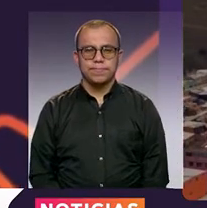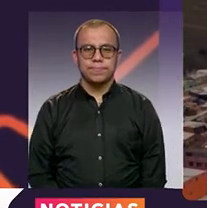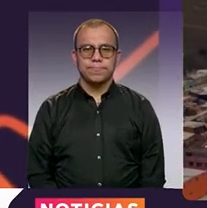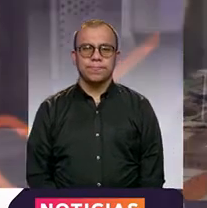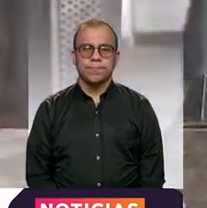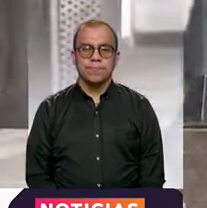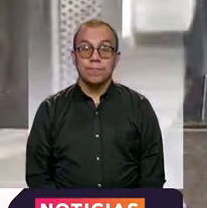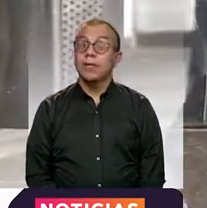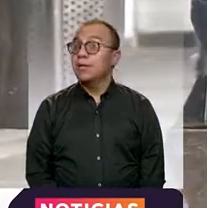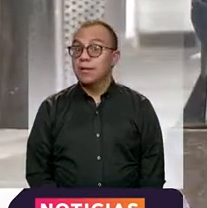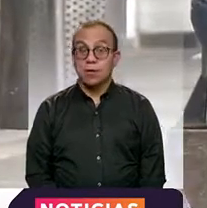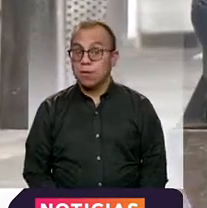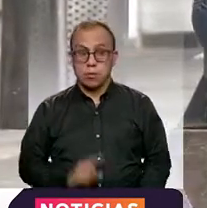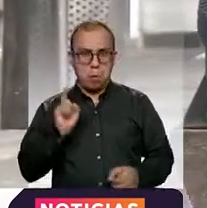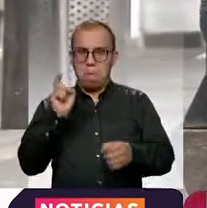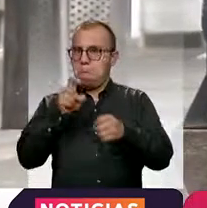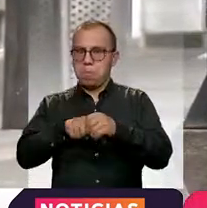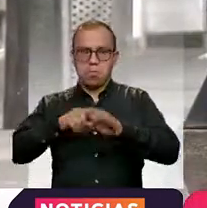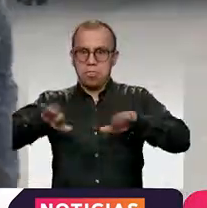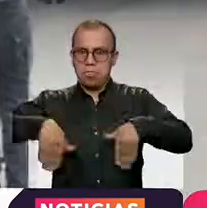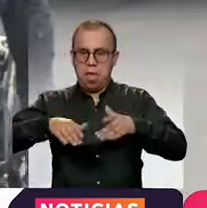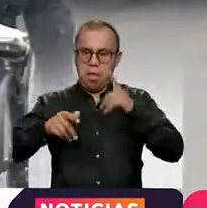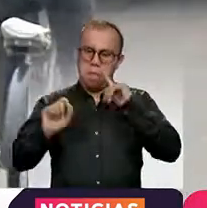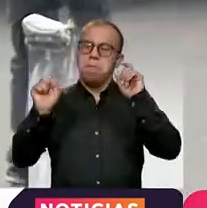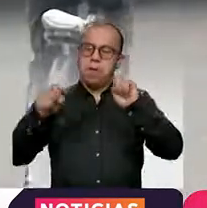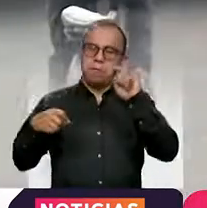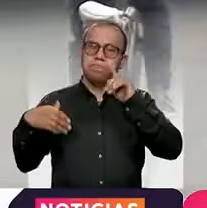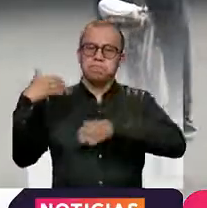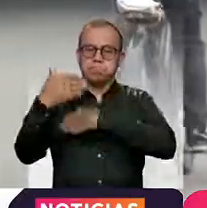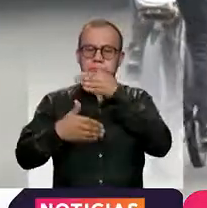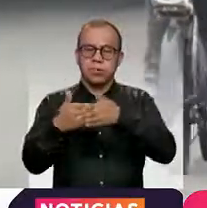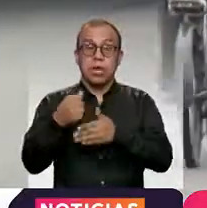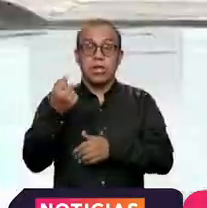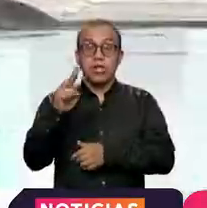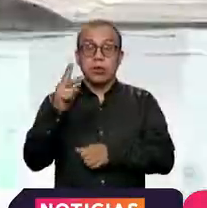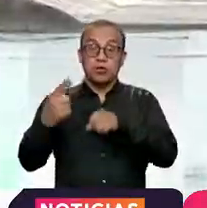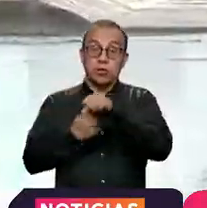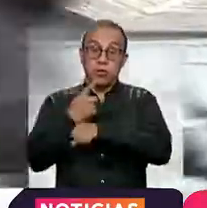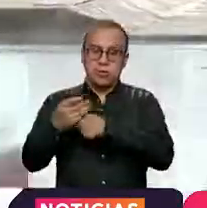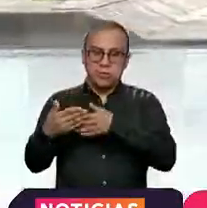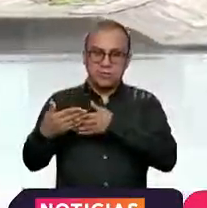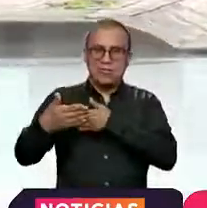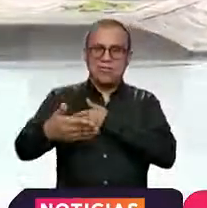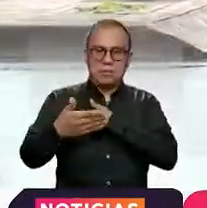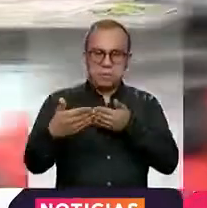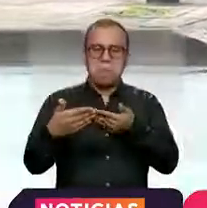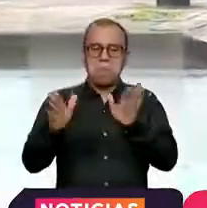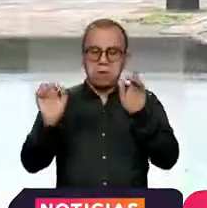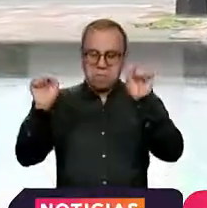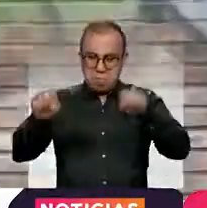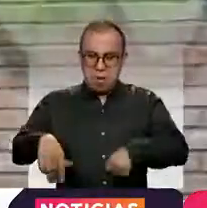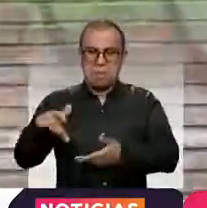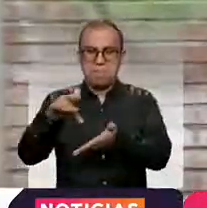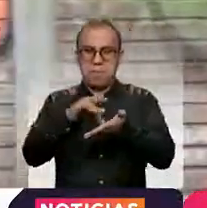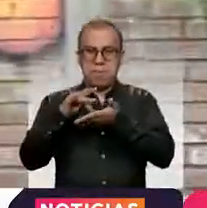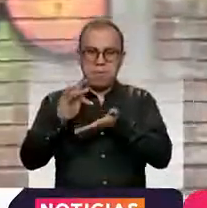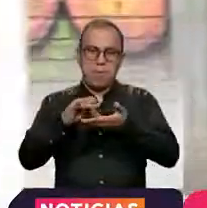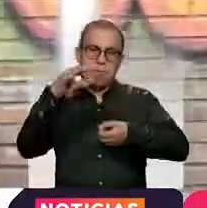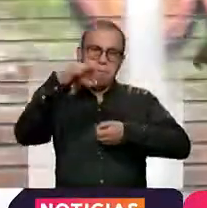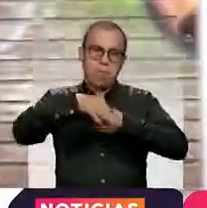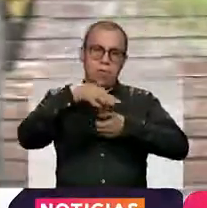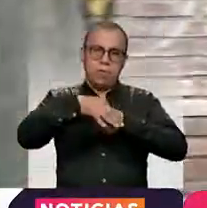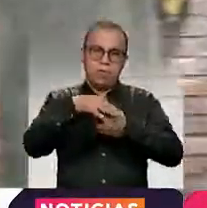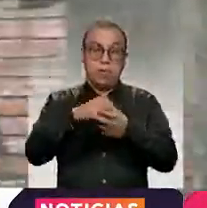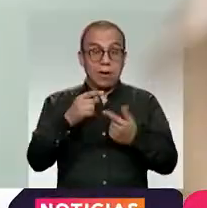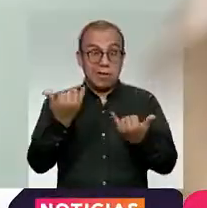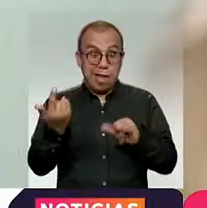www.gobiernoabiertobogota.gov.co. Los que no están inscritos pueden hacer el procedimiento y 12 horas después el usuario será habilitado para participar en la votación.